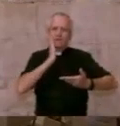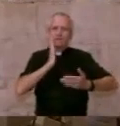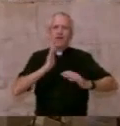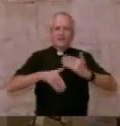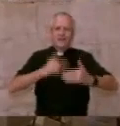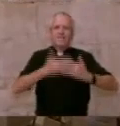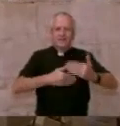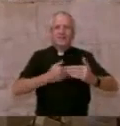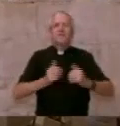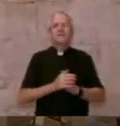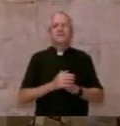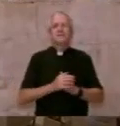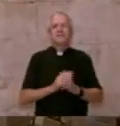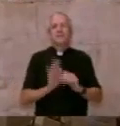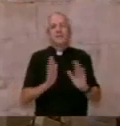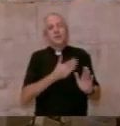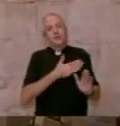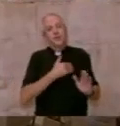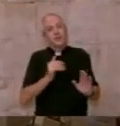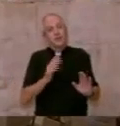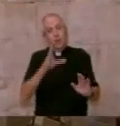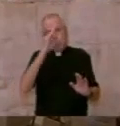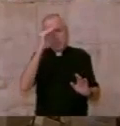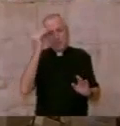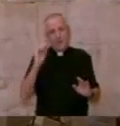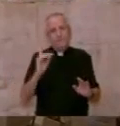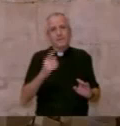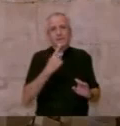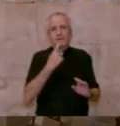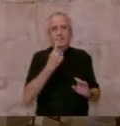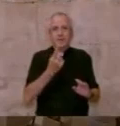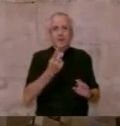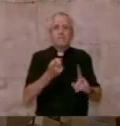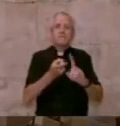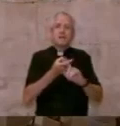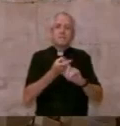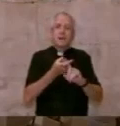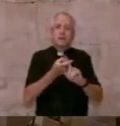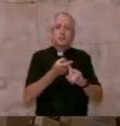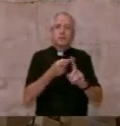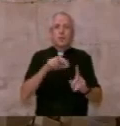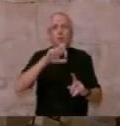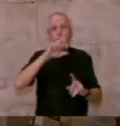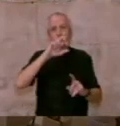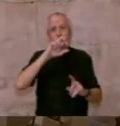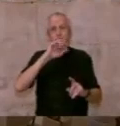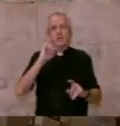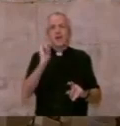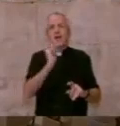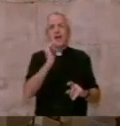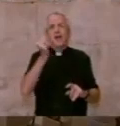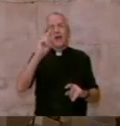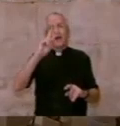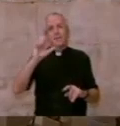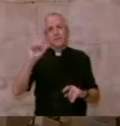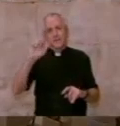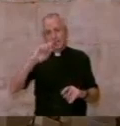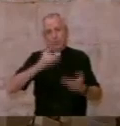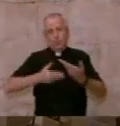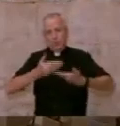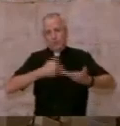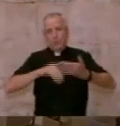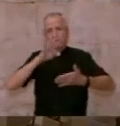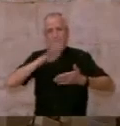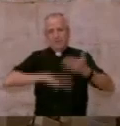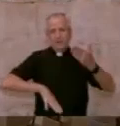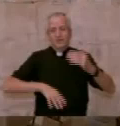efectiva. I no em vull deixar, em comprendreu que vull dir, els meus germans bisbes, Javier, a mis hermanos obispos Javier,